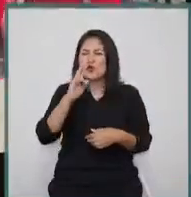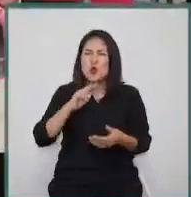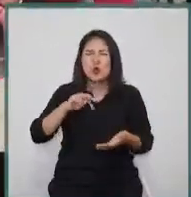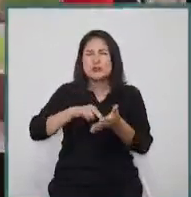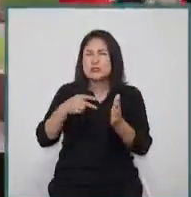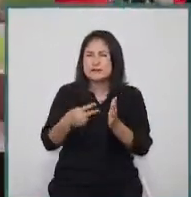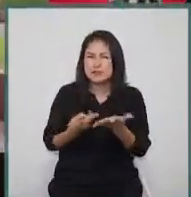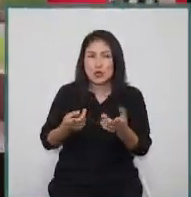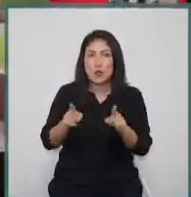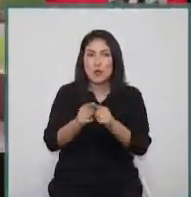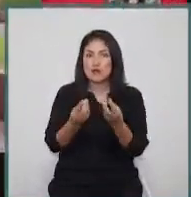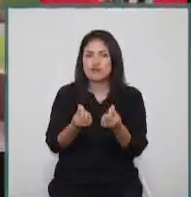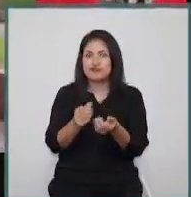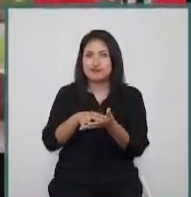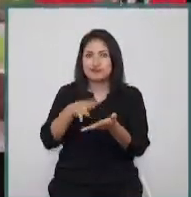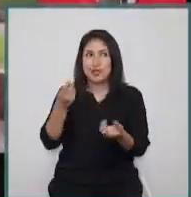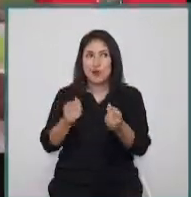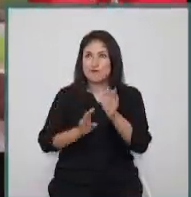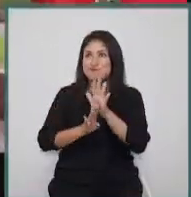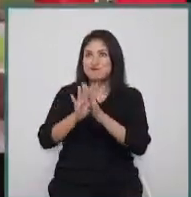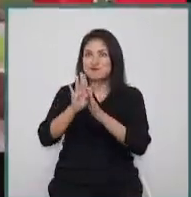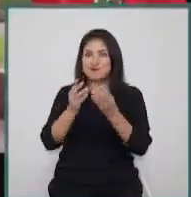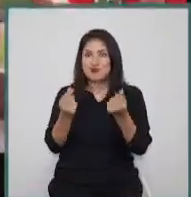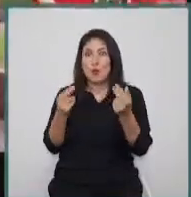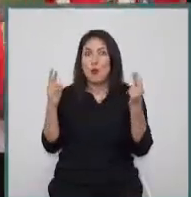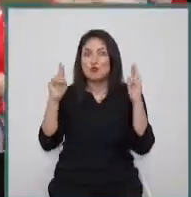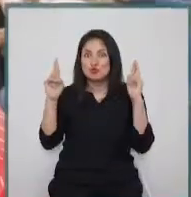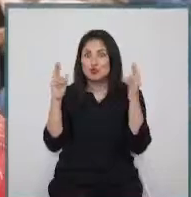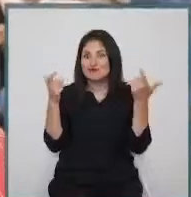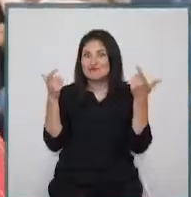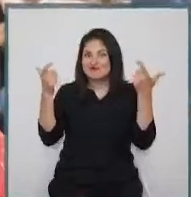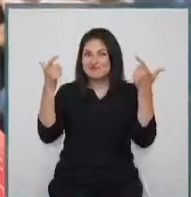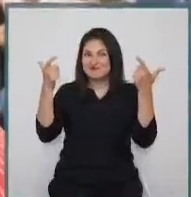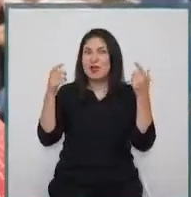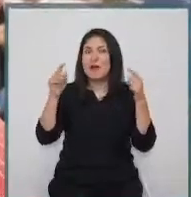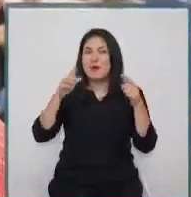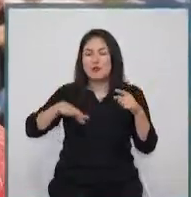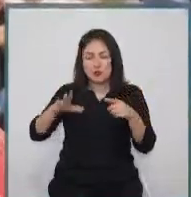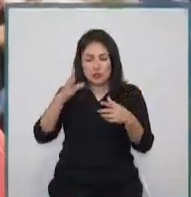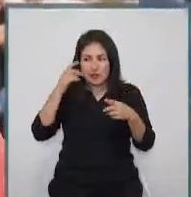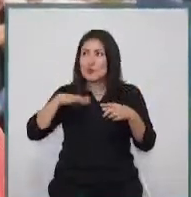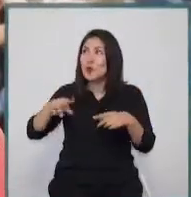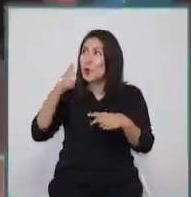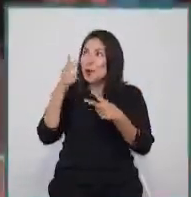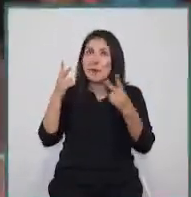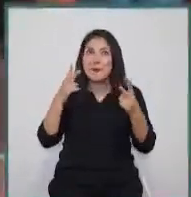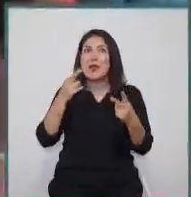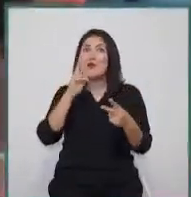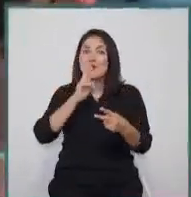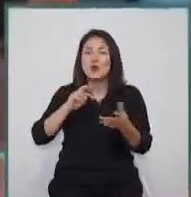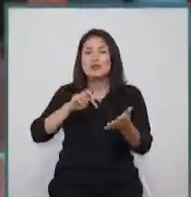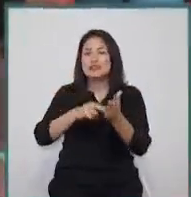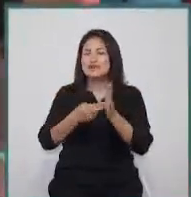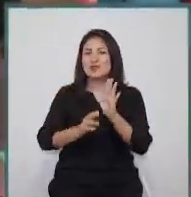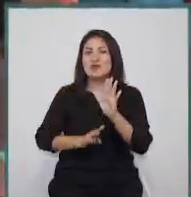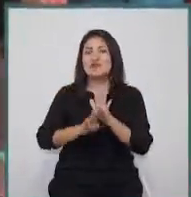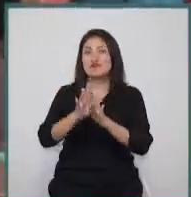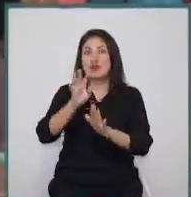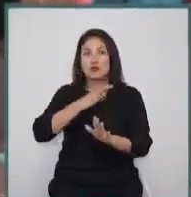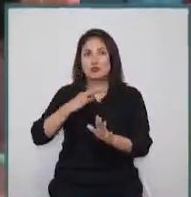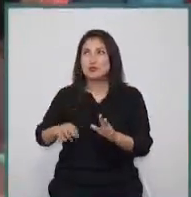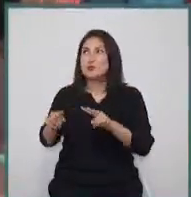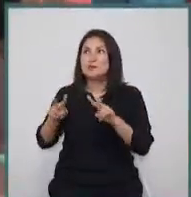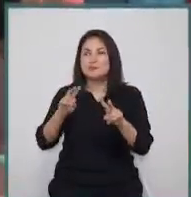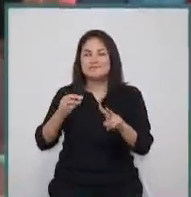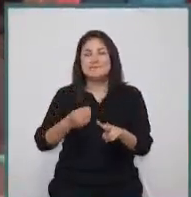mucha fortuna, prosperidad, buena suerte, por eso todo está ambientado en color rojo, es el color de la prosperidad para los chinos y eso